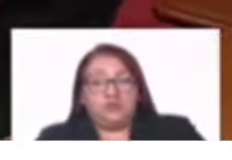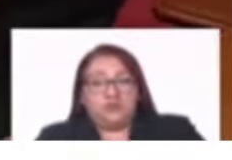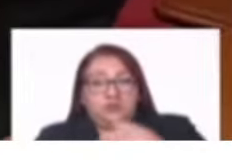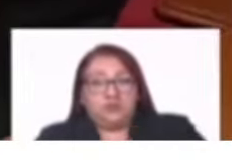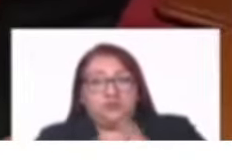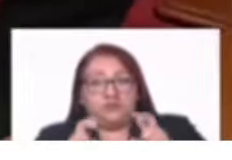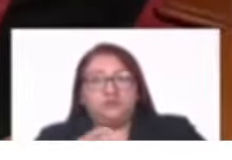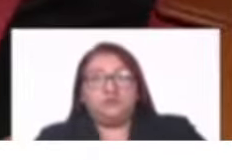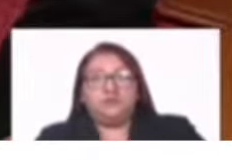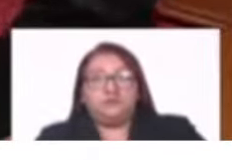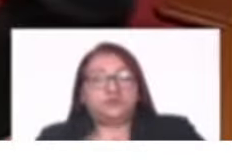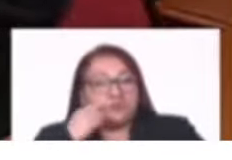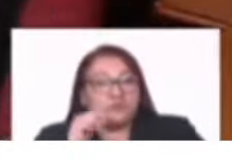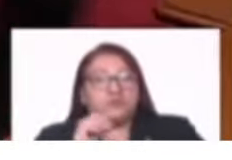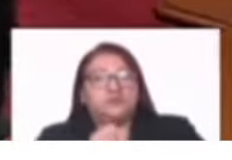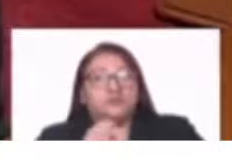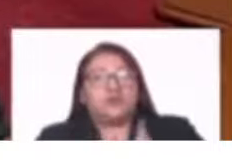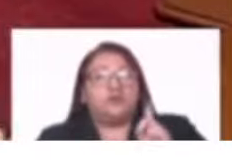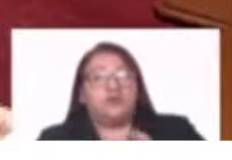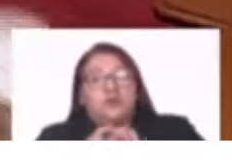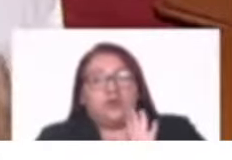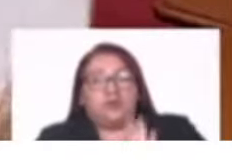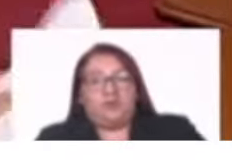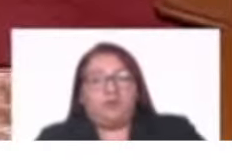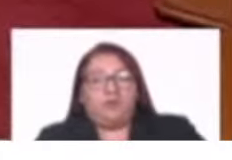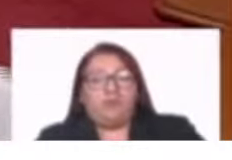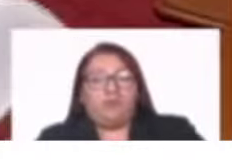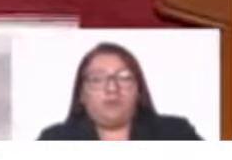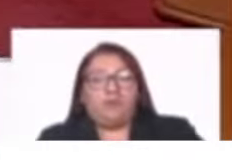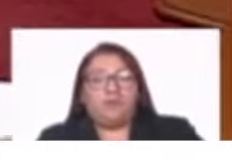materia común, se observarán las siguientes reglas.